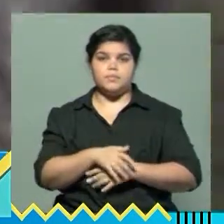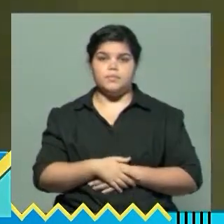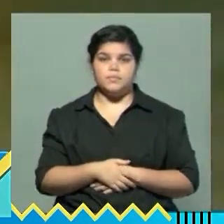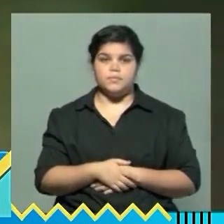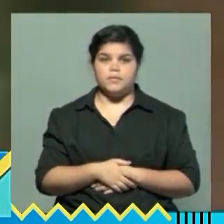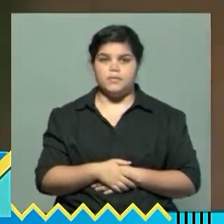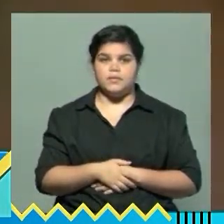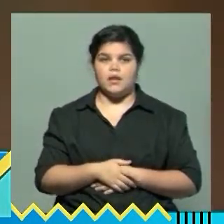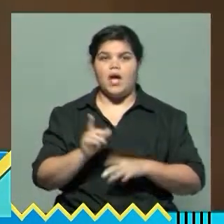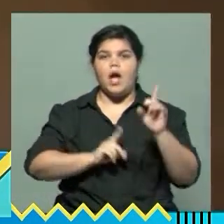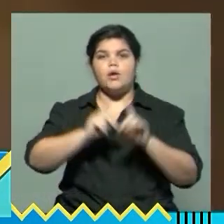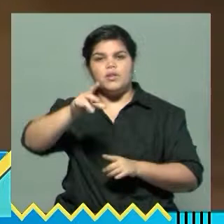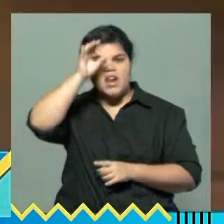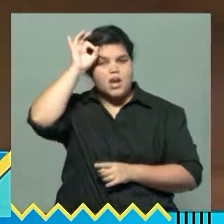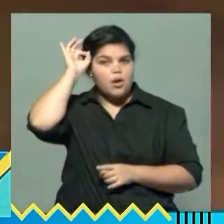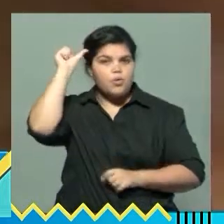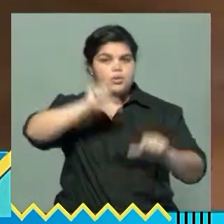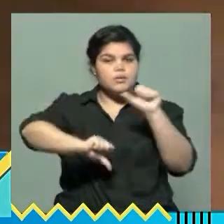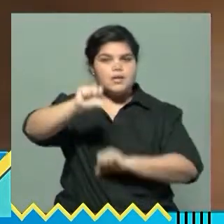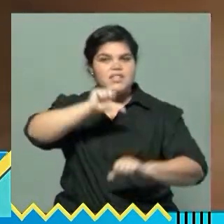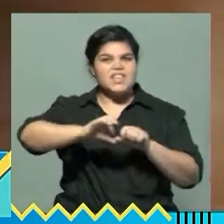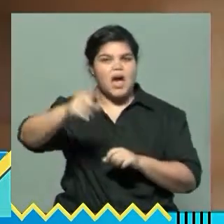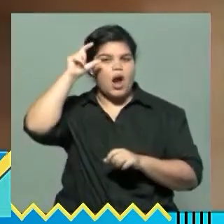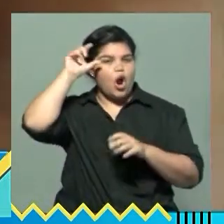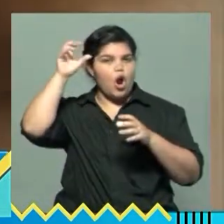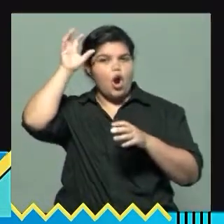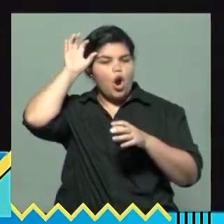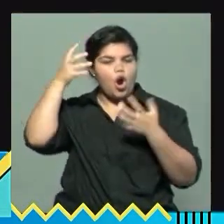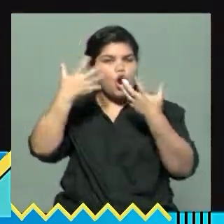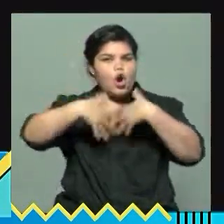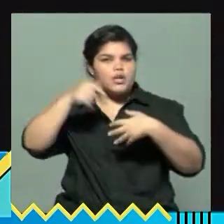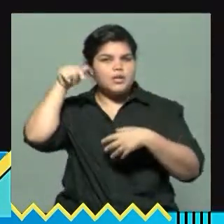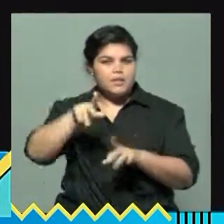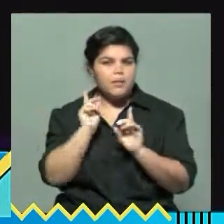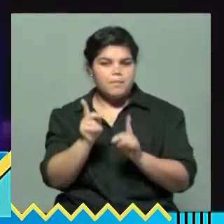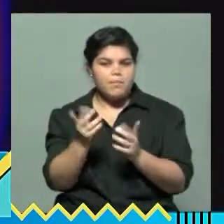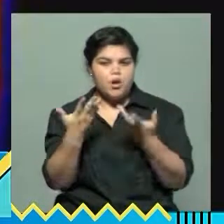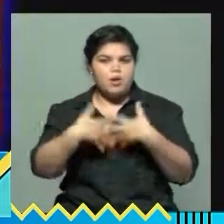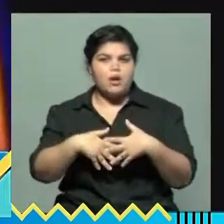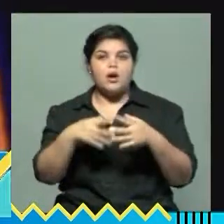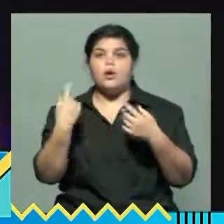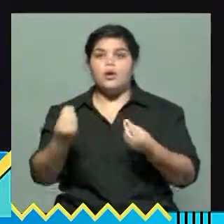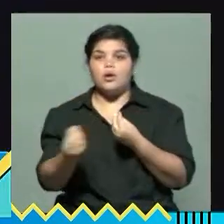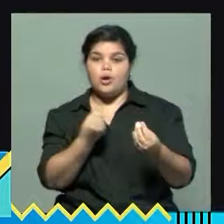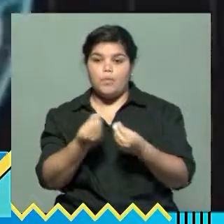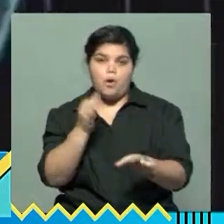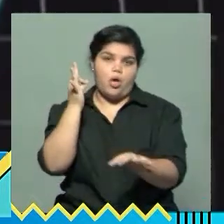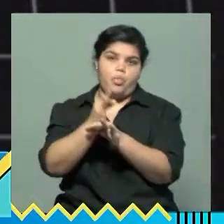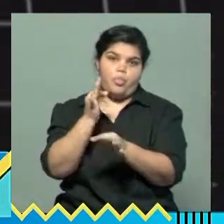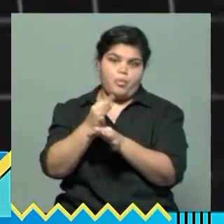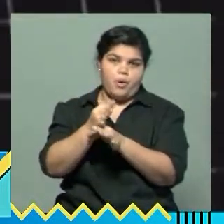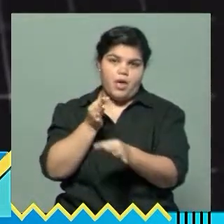de ciertas ramas de las neurociencias cognitivas, que tienen un impacto directo en el quehacer educativo.